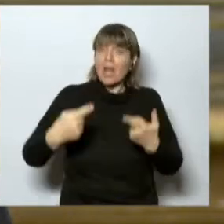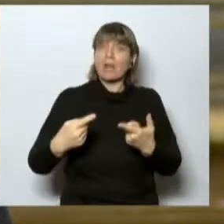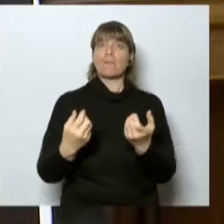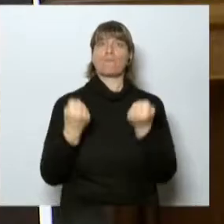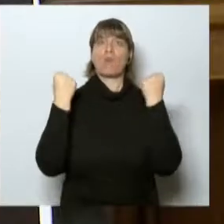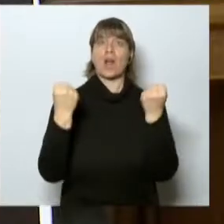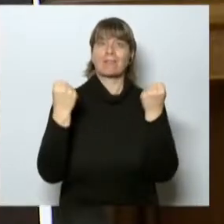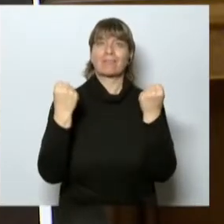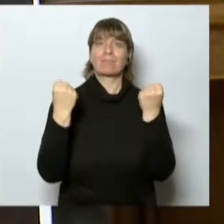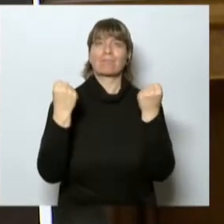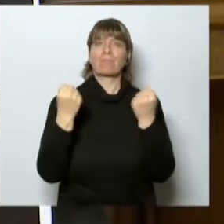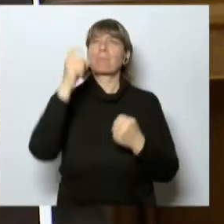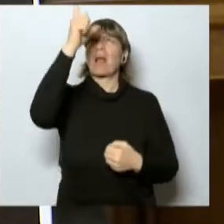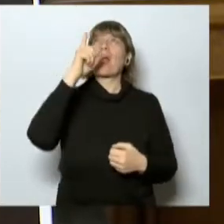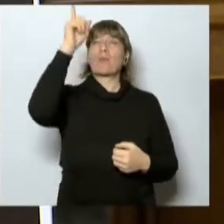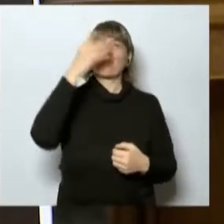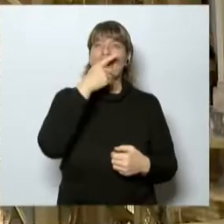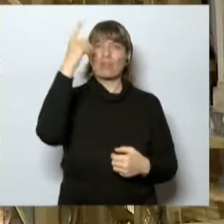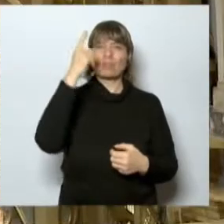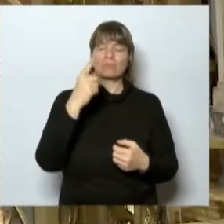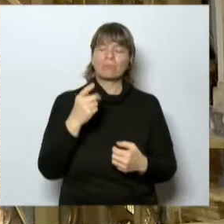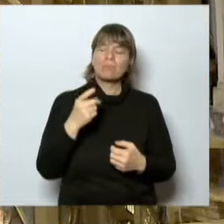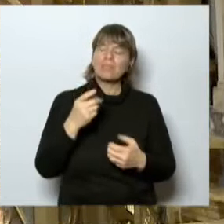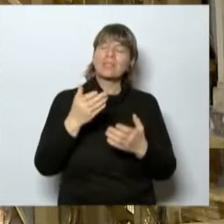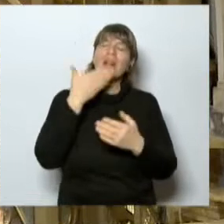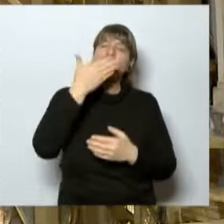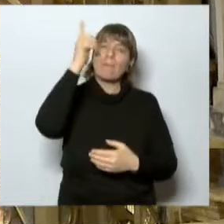fuerte. Palabra de Dios. Te alabamos.